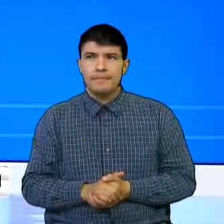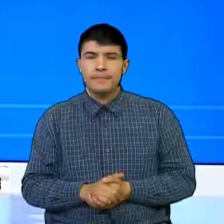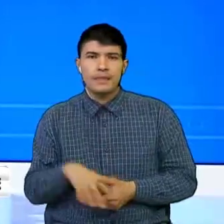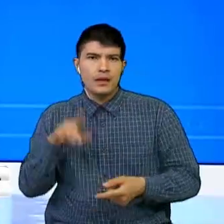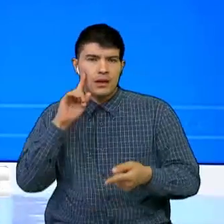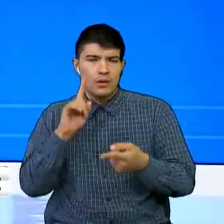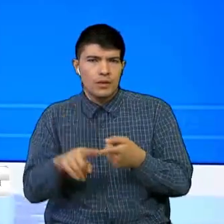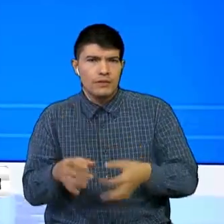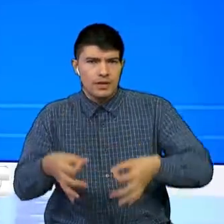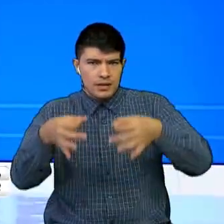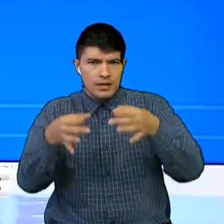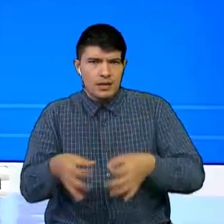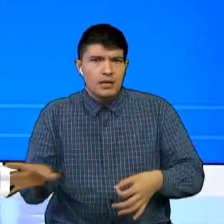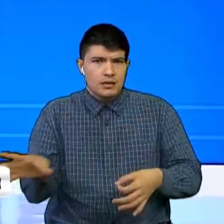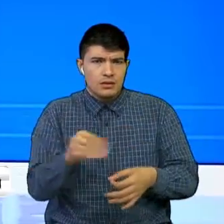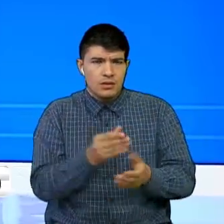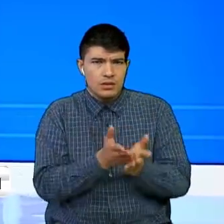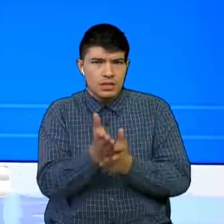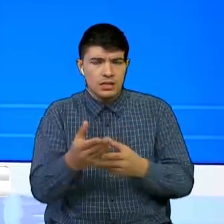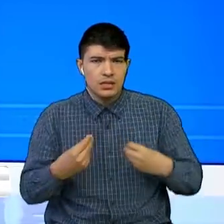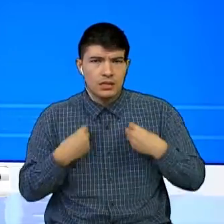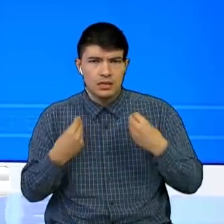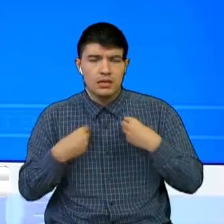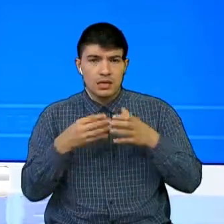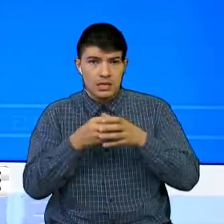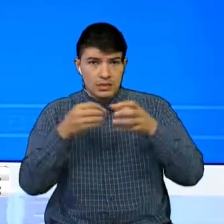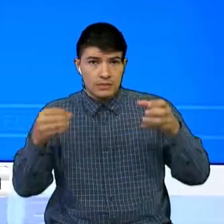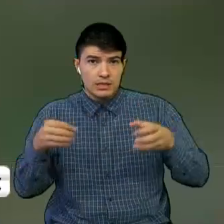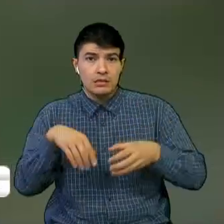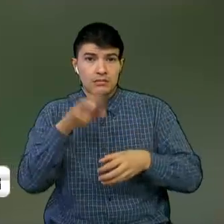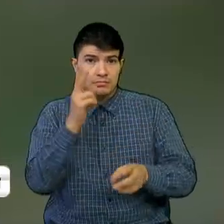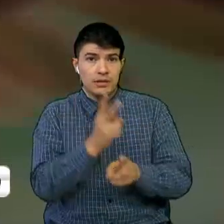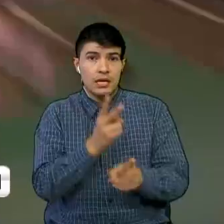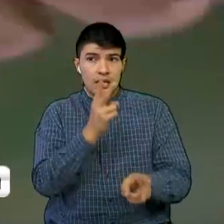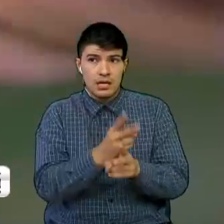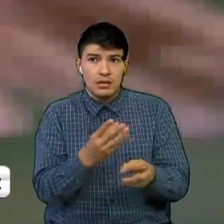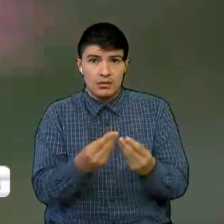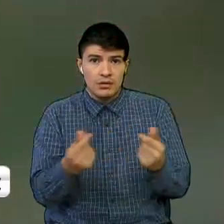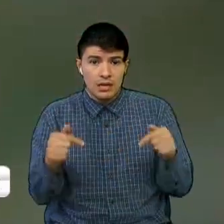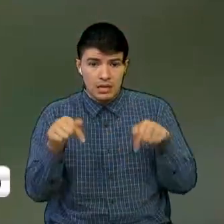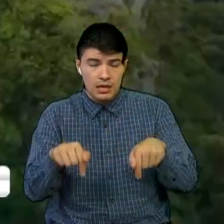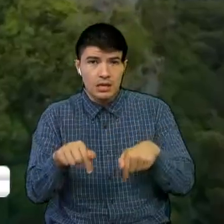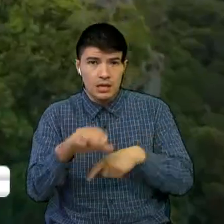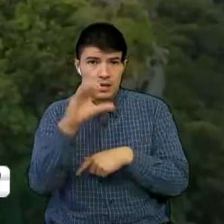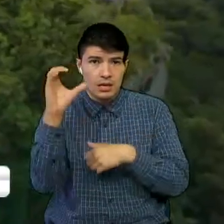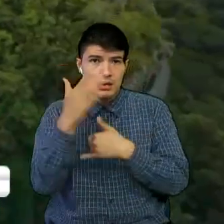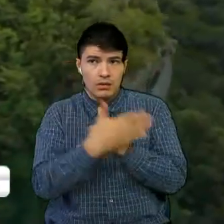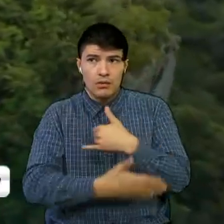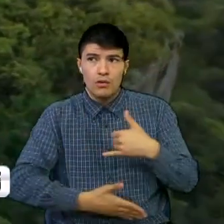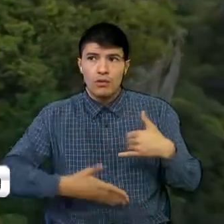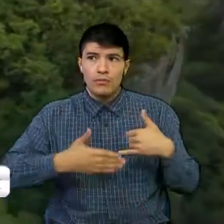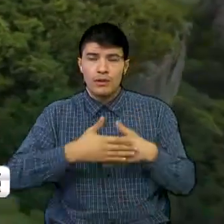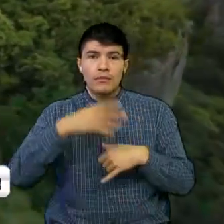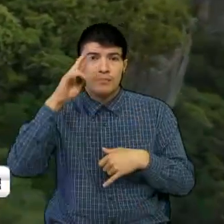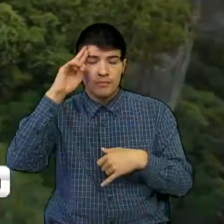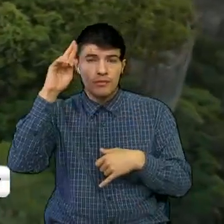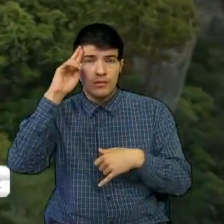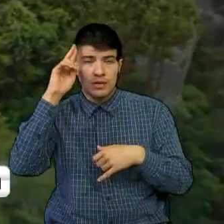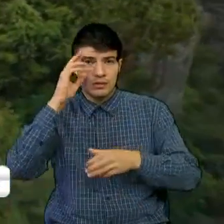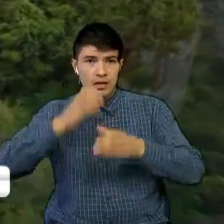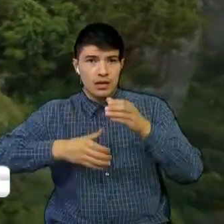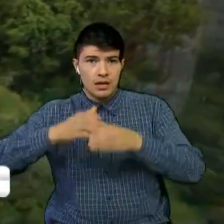Con el fin de asegurar la supervivencia de las especies con mayor riesgo de desaparecer en el territorio nacional, fue radicada ante la Cámara